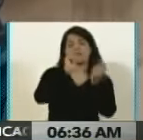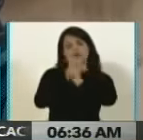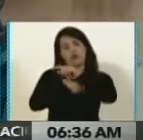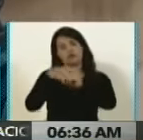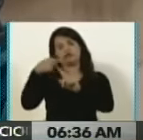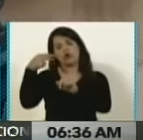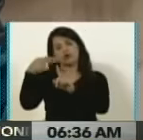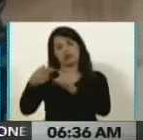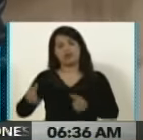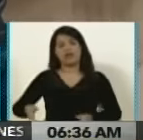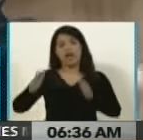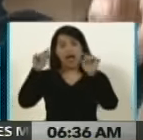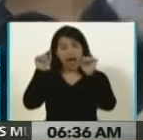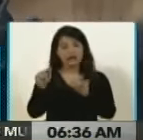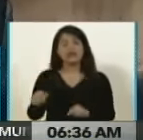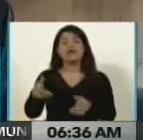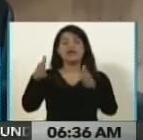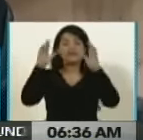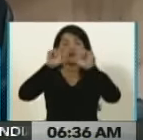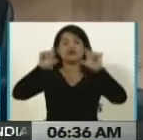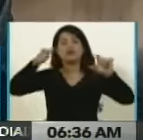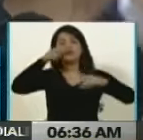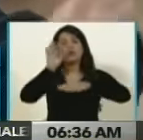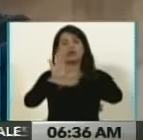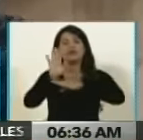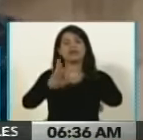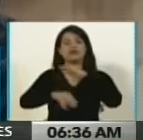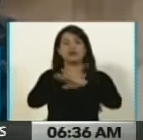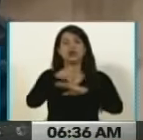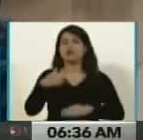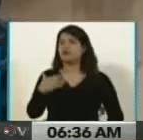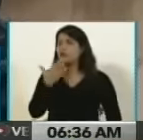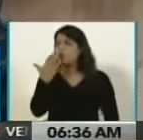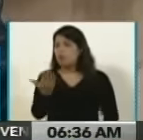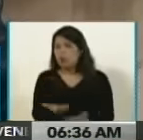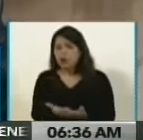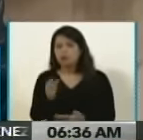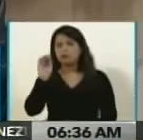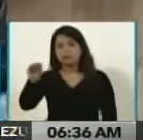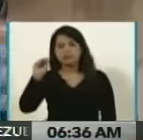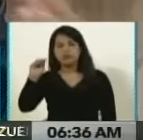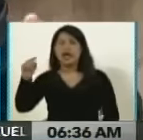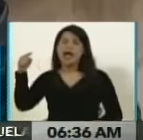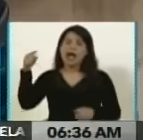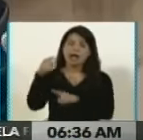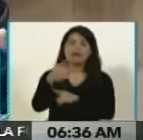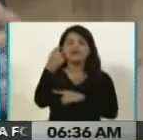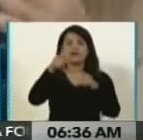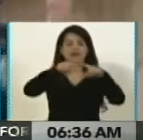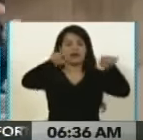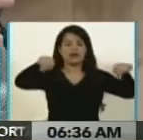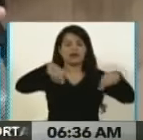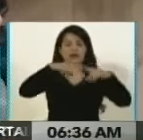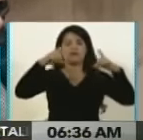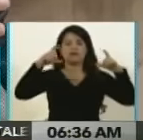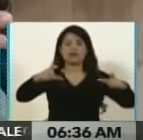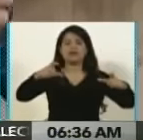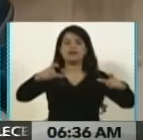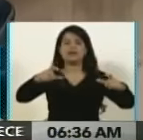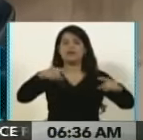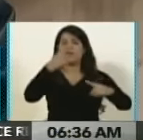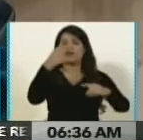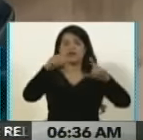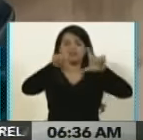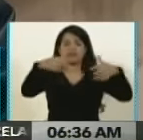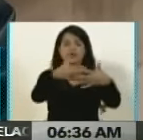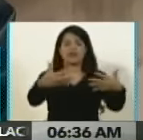Seguridad Nacional. Y yo he propuesto varias veces, estoy proponiendo hoy, que hay que colocar ahí una placa, un símbolo de